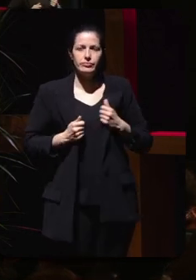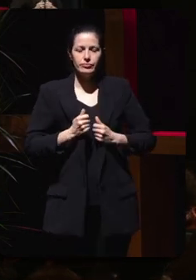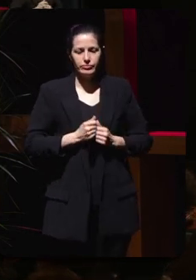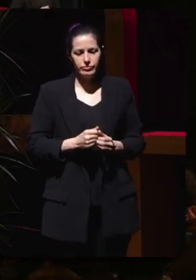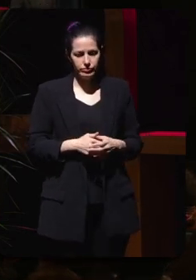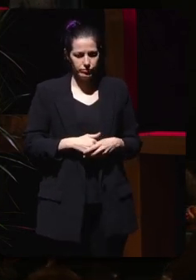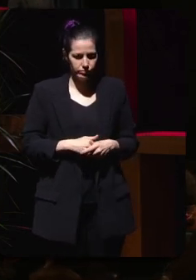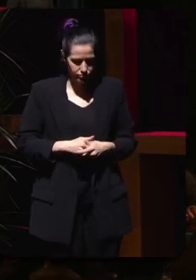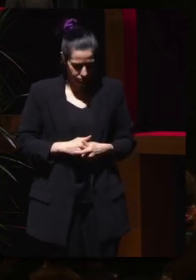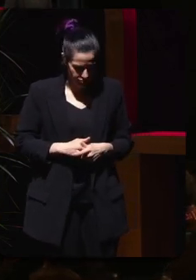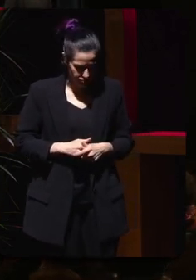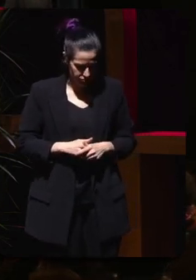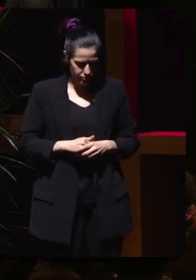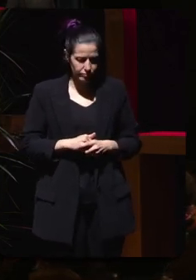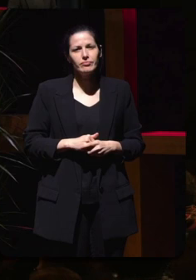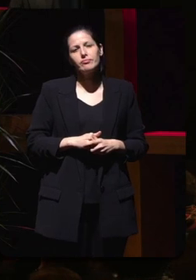Entonces, bueno,